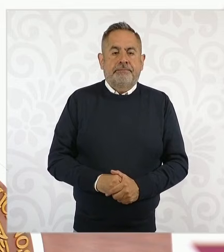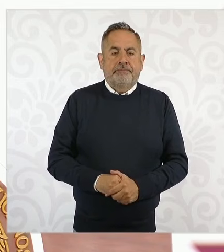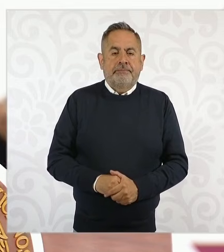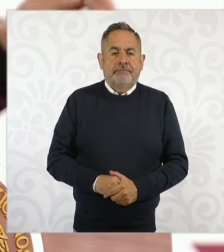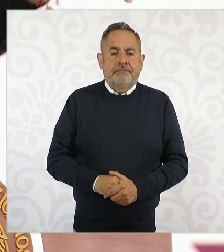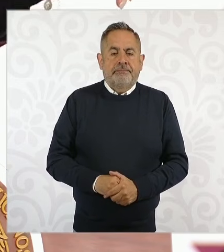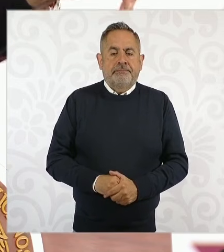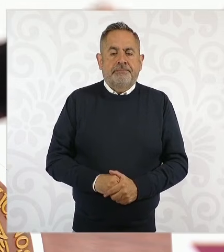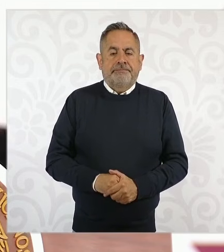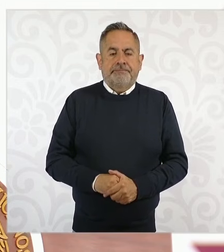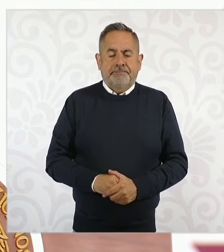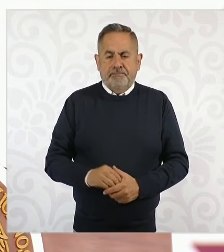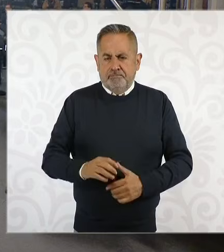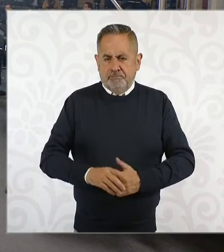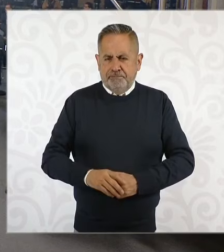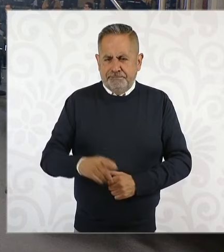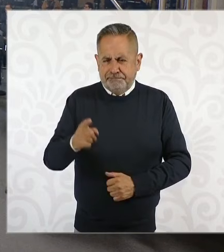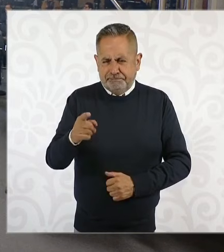A ver, por acá.